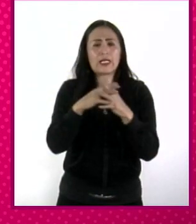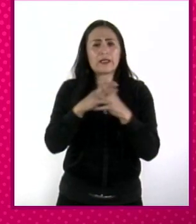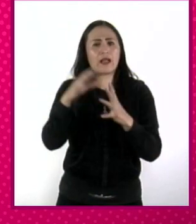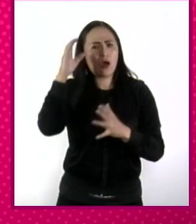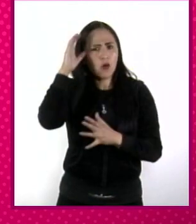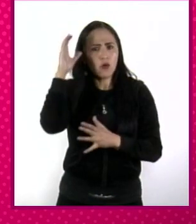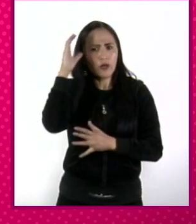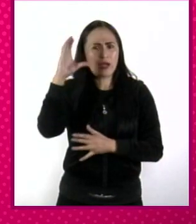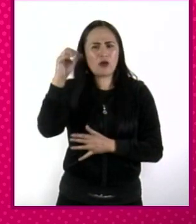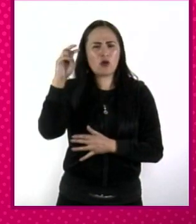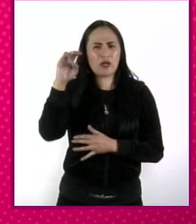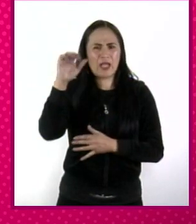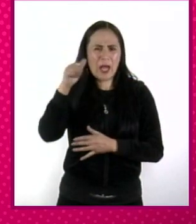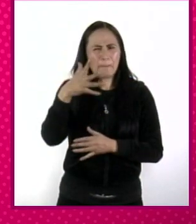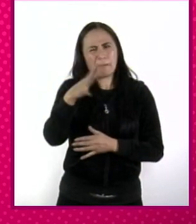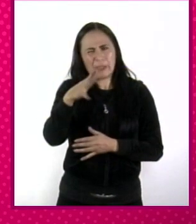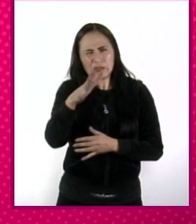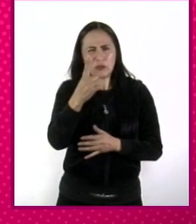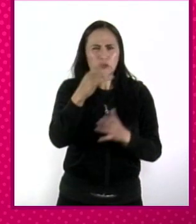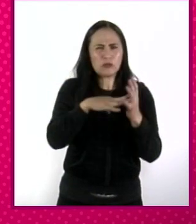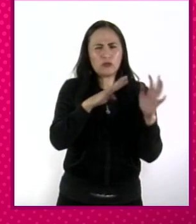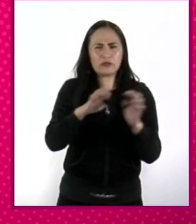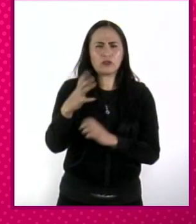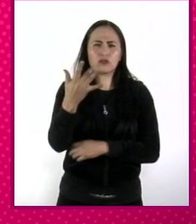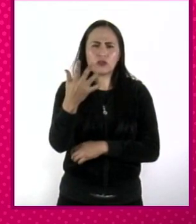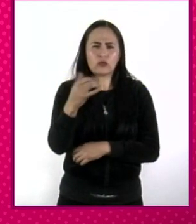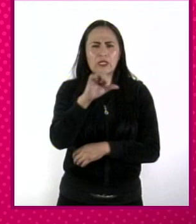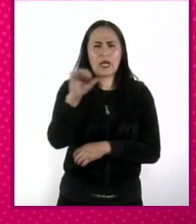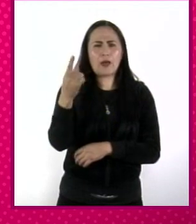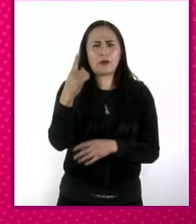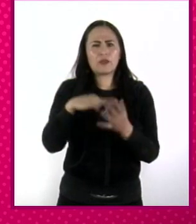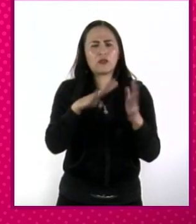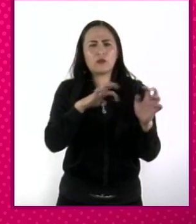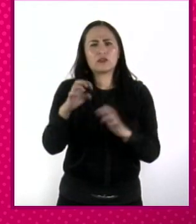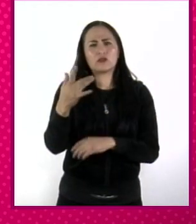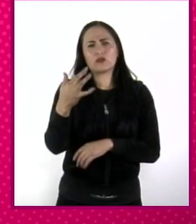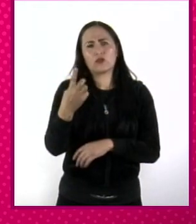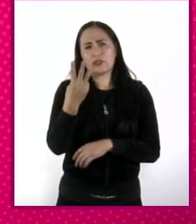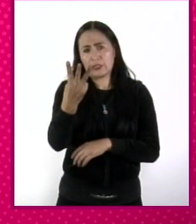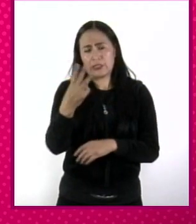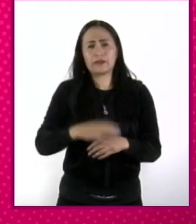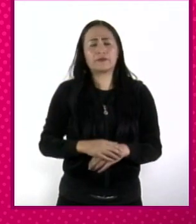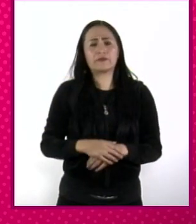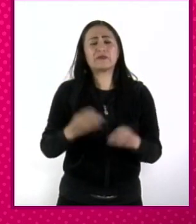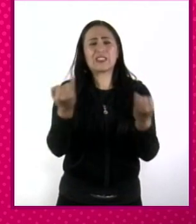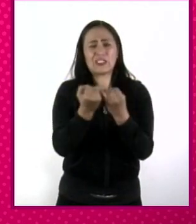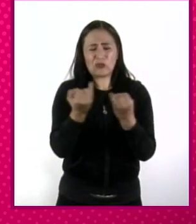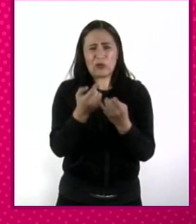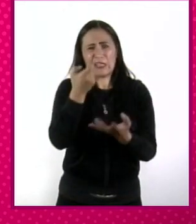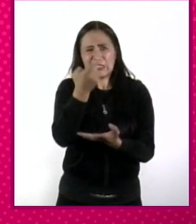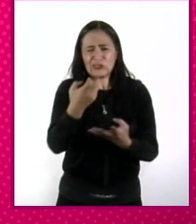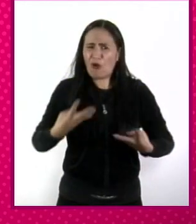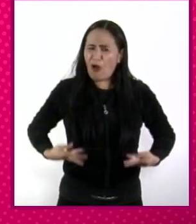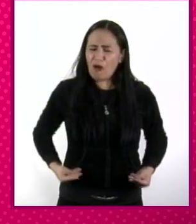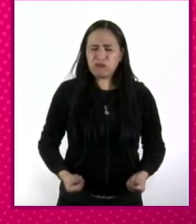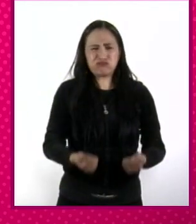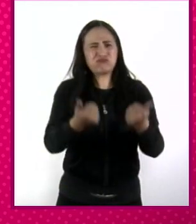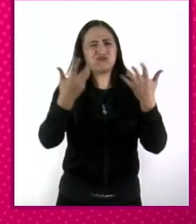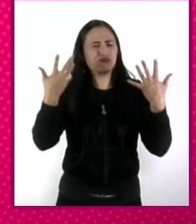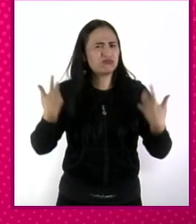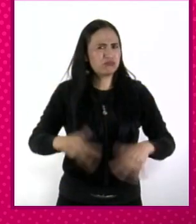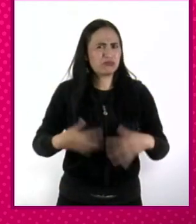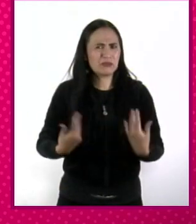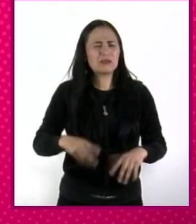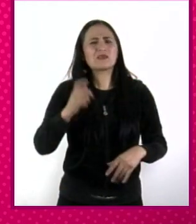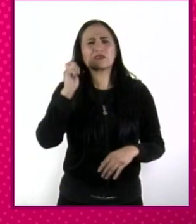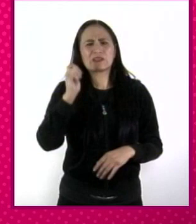entre 1950 y 1953. Y la inminencia de esos costos durante la Guerra de Corea es que hay un proceso